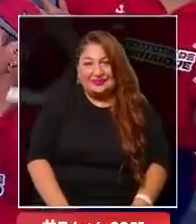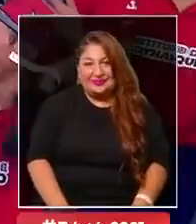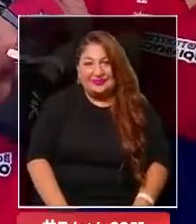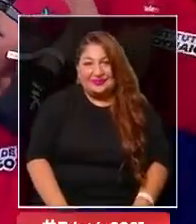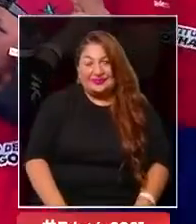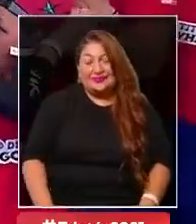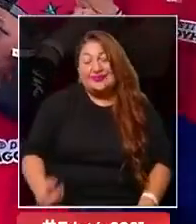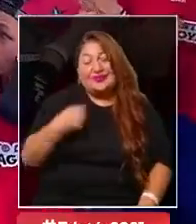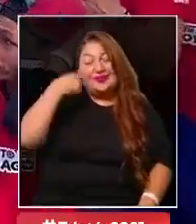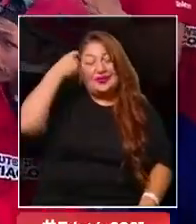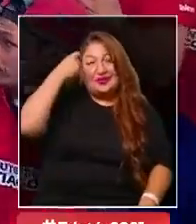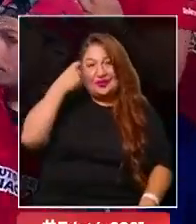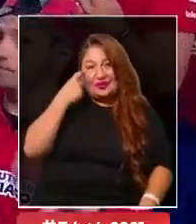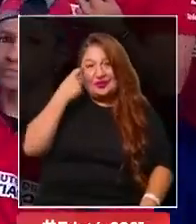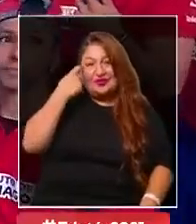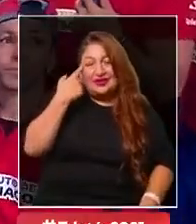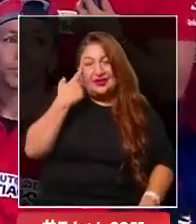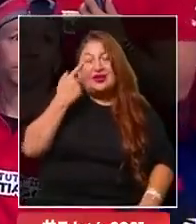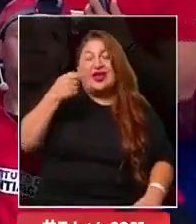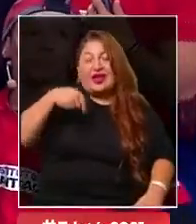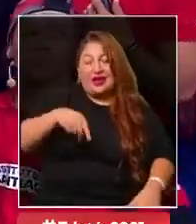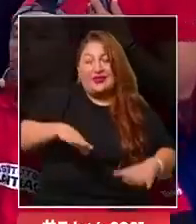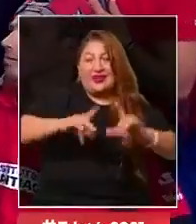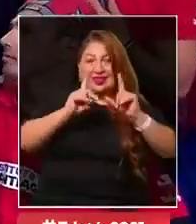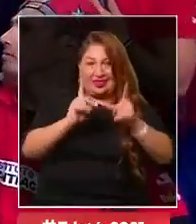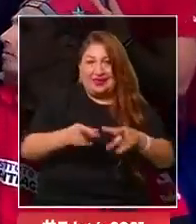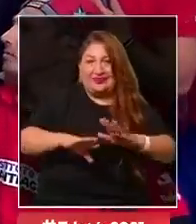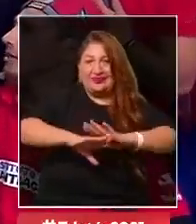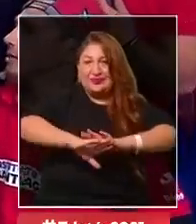y creo que tenemos que terminar